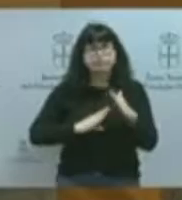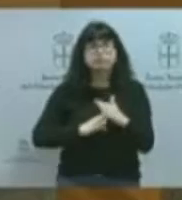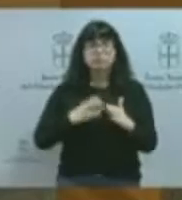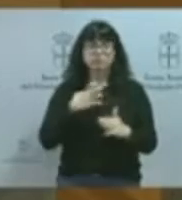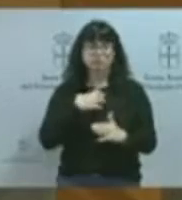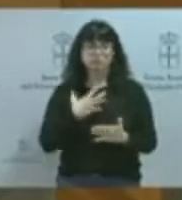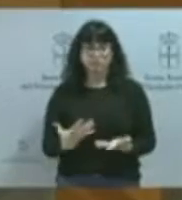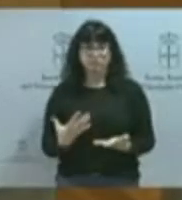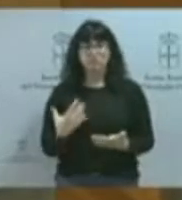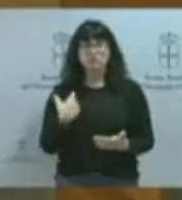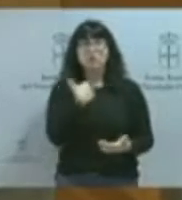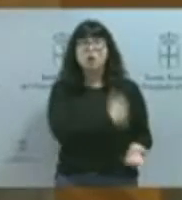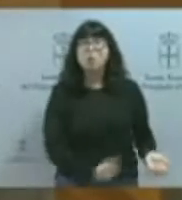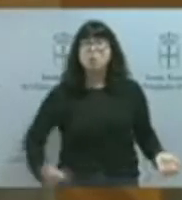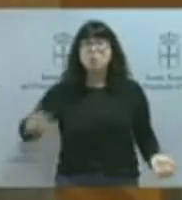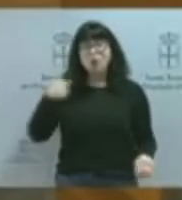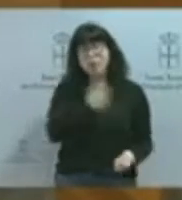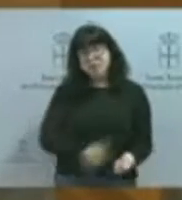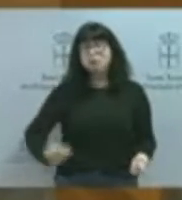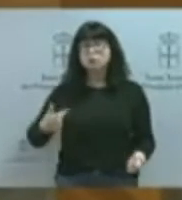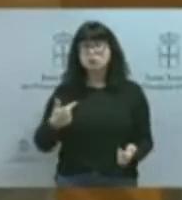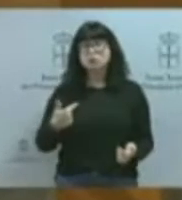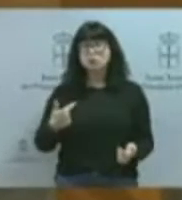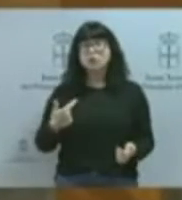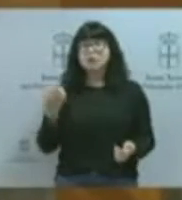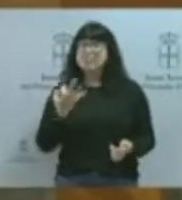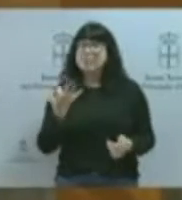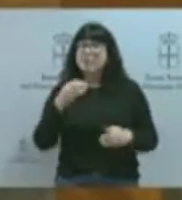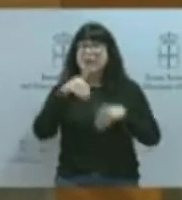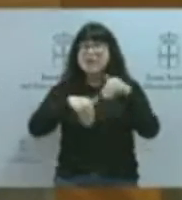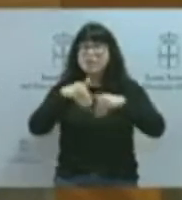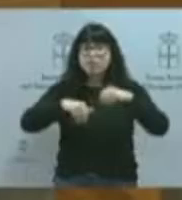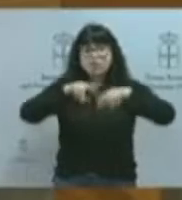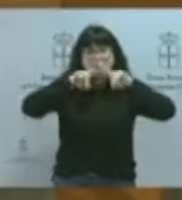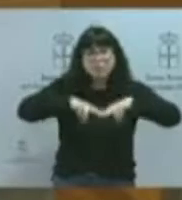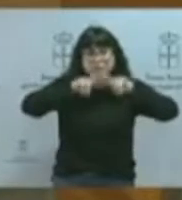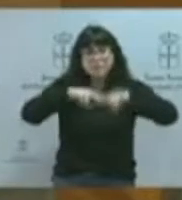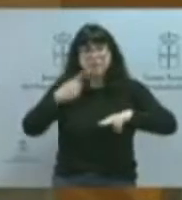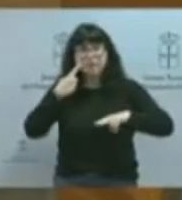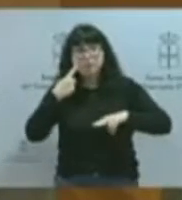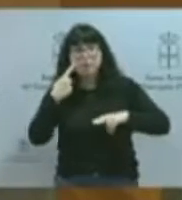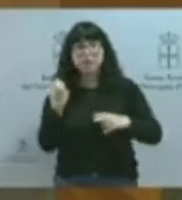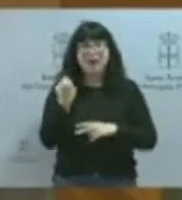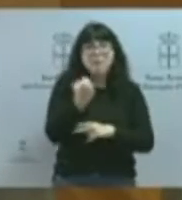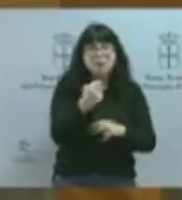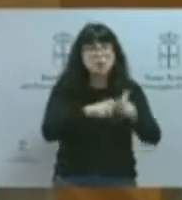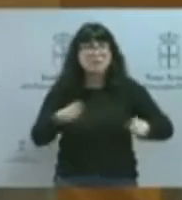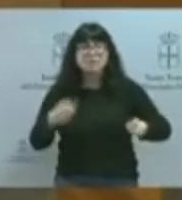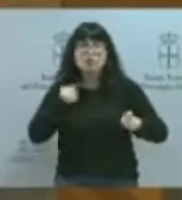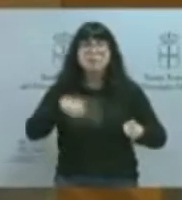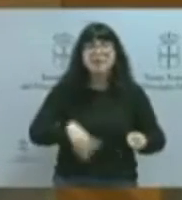el resultado electoral para ser consciente por qué ha perdido tanto apoyo ciudadano. Y quizá la razón esté en ese bloqueo permanente a las